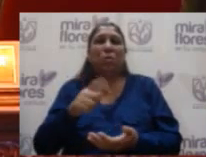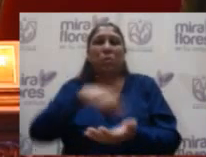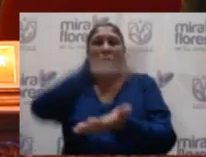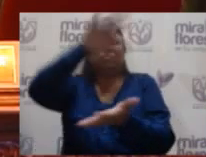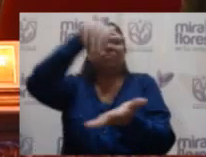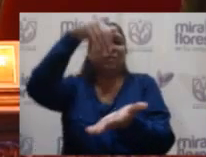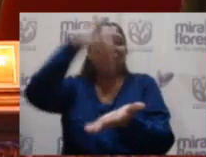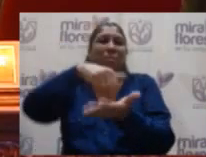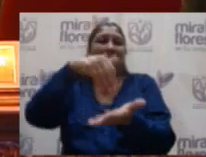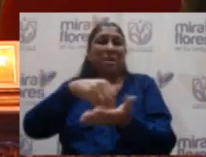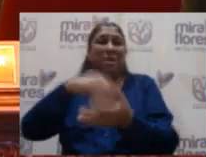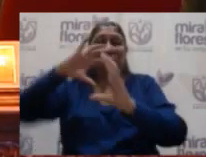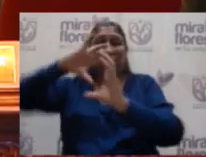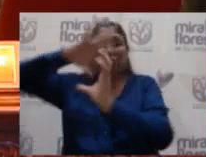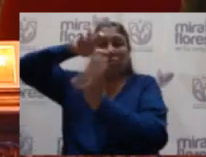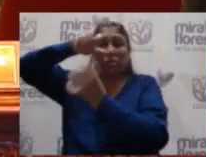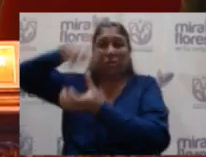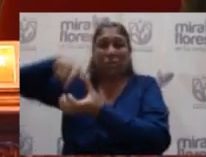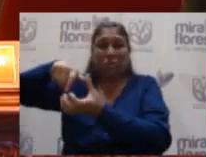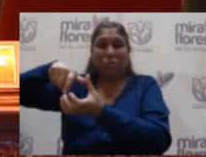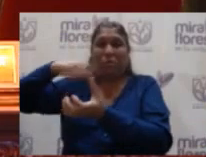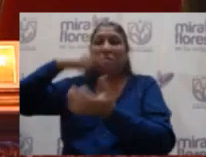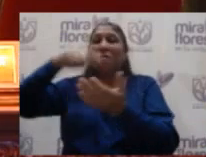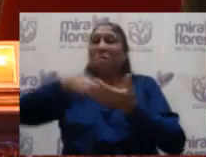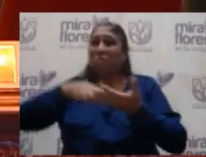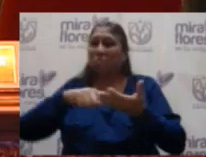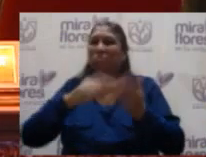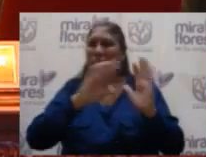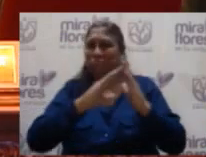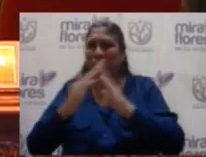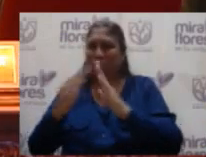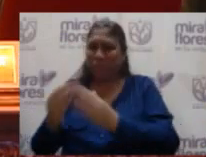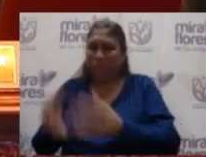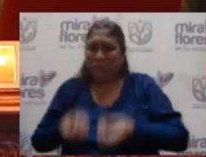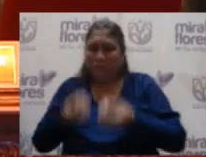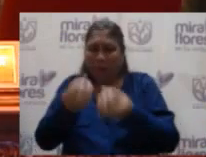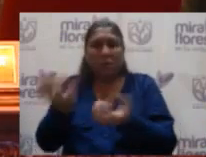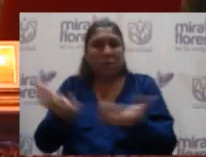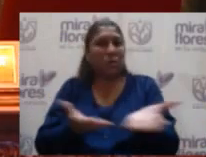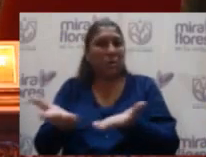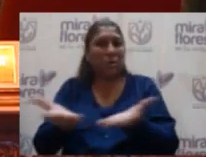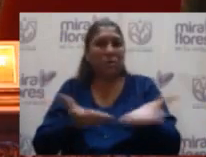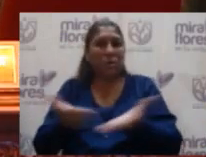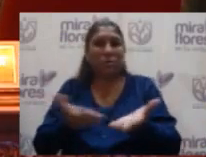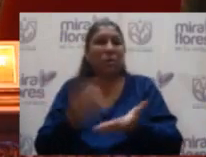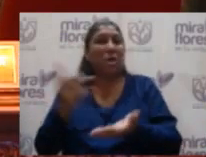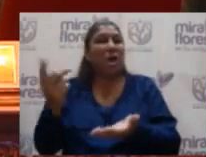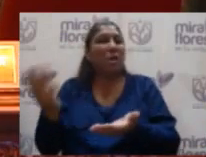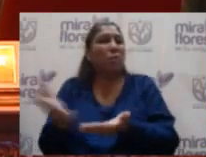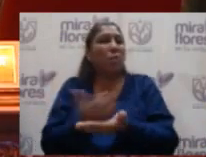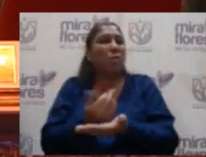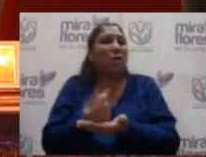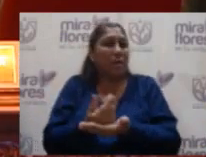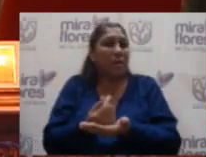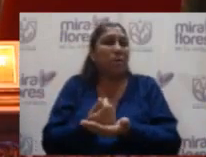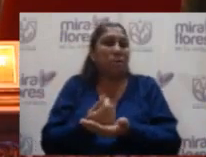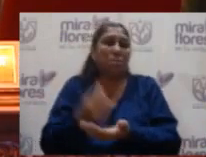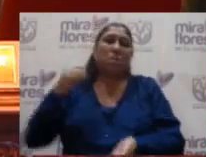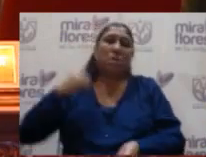del mundo, en ninguna ciudad del mundo donde hay este tipo de servicios o sistema, hay una ganancia para los